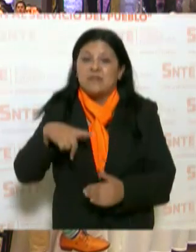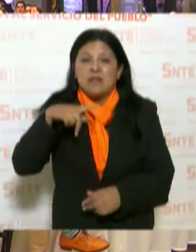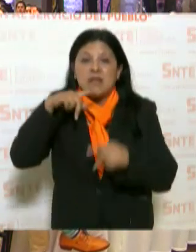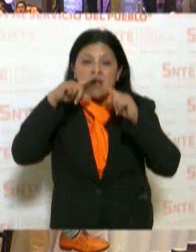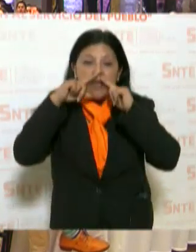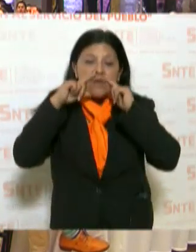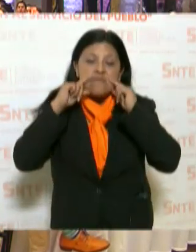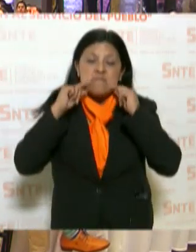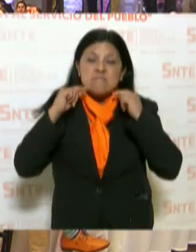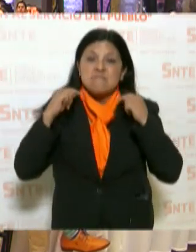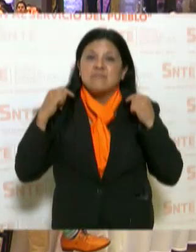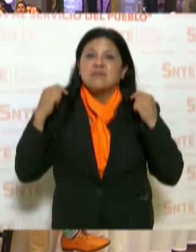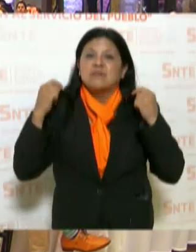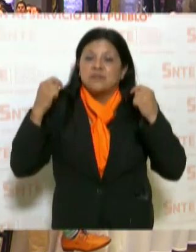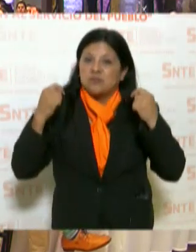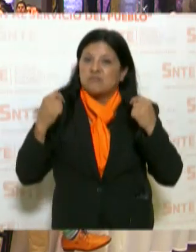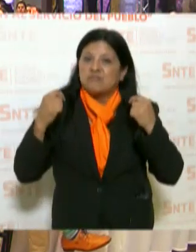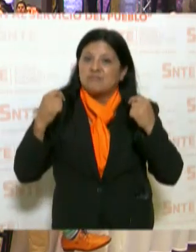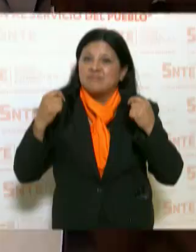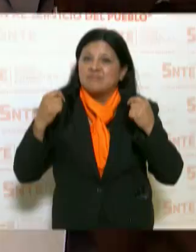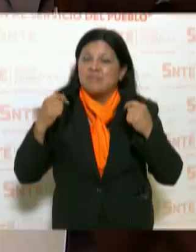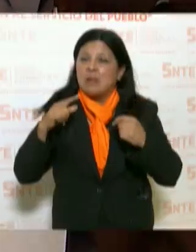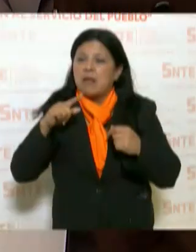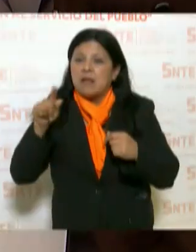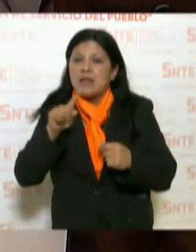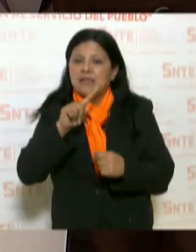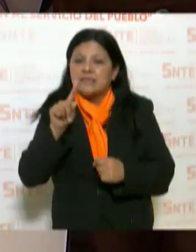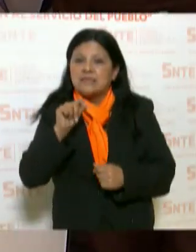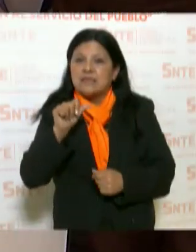Él fue el que utiliza